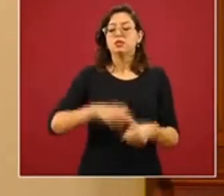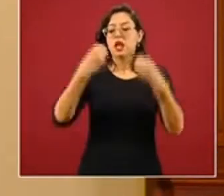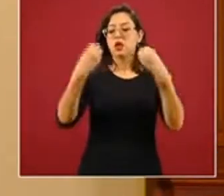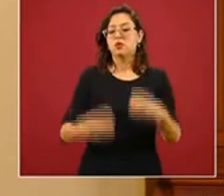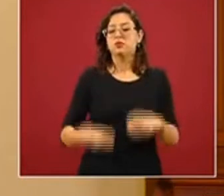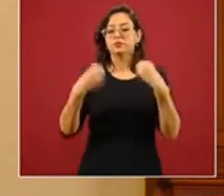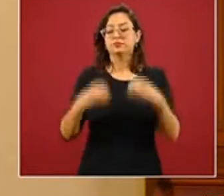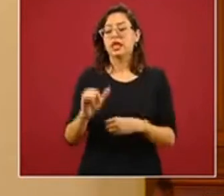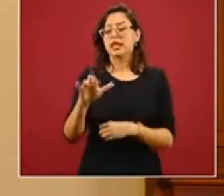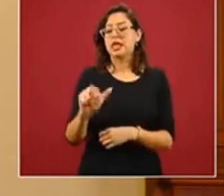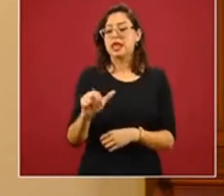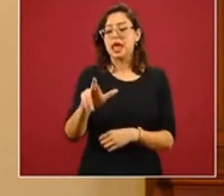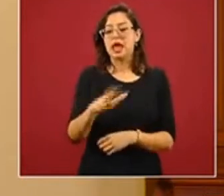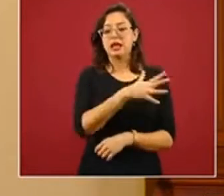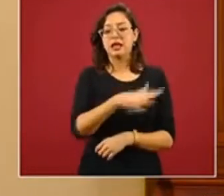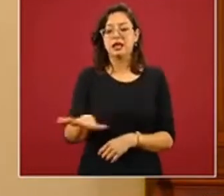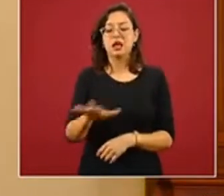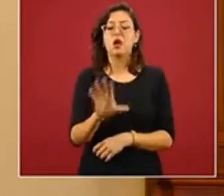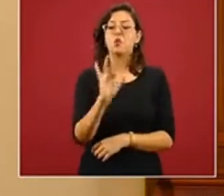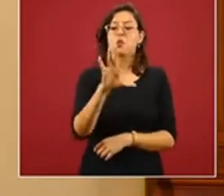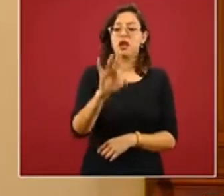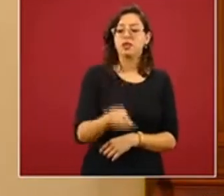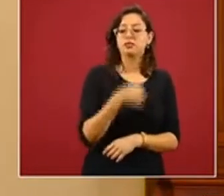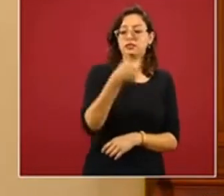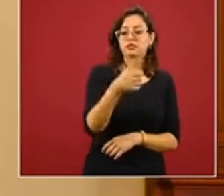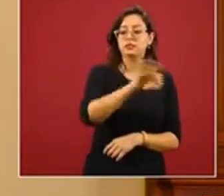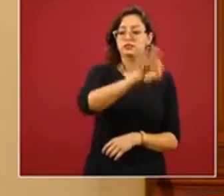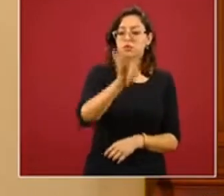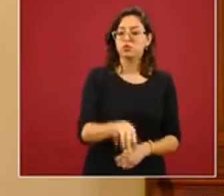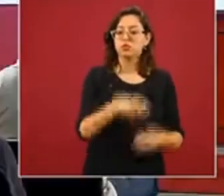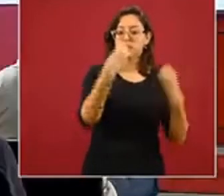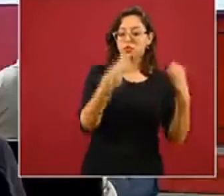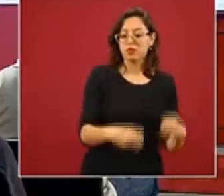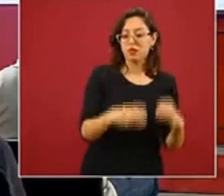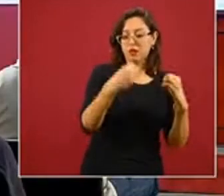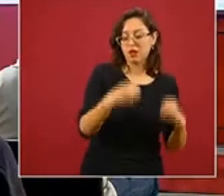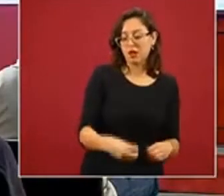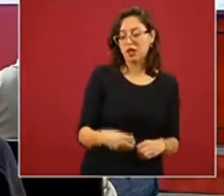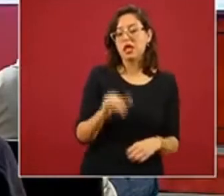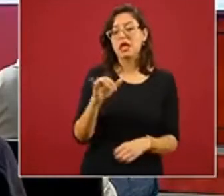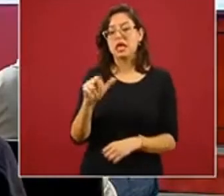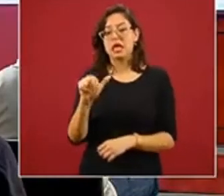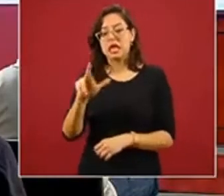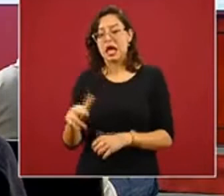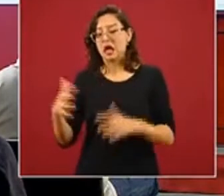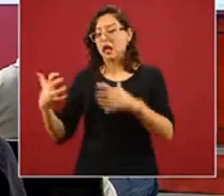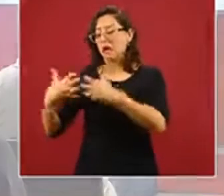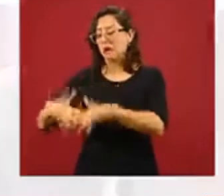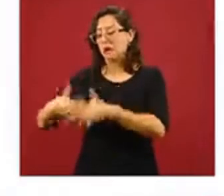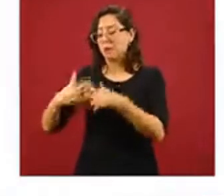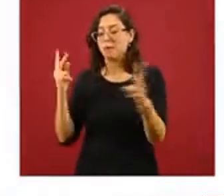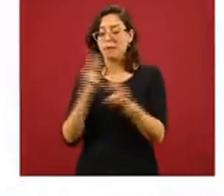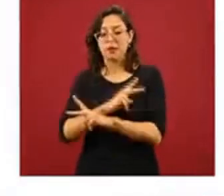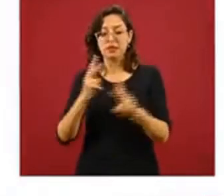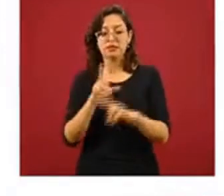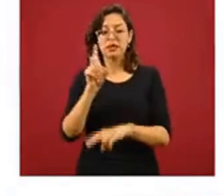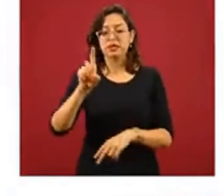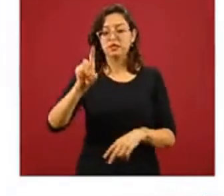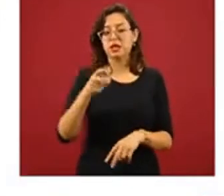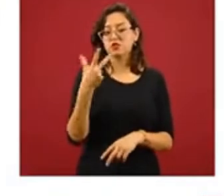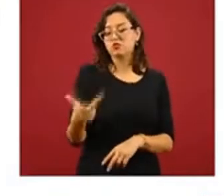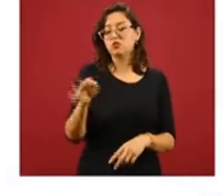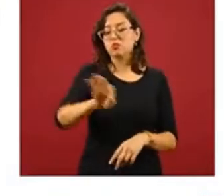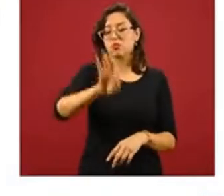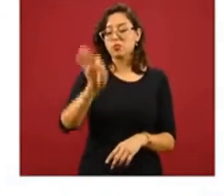IRAG generales están ocupadas el 46%, camas IRAG con ventilador están ocupadas el 38%, son